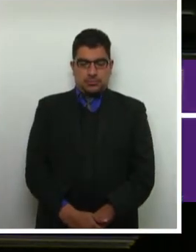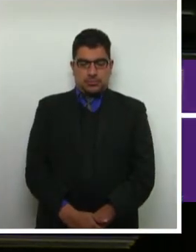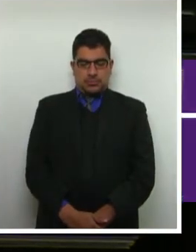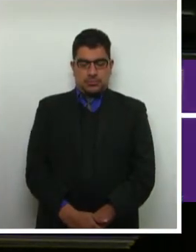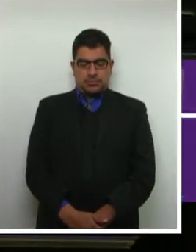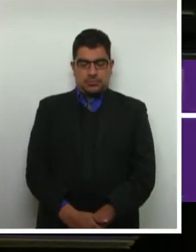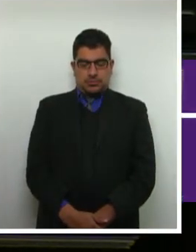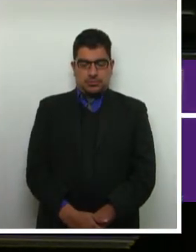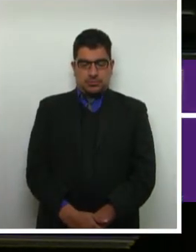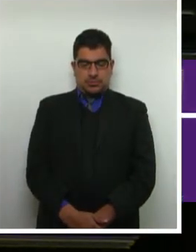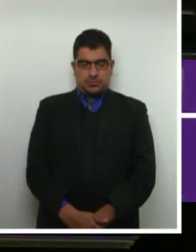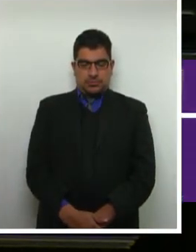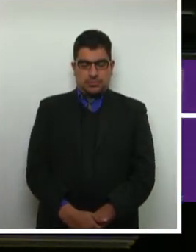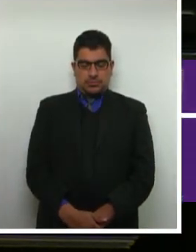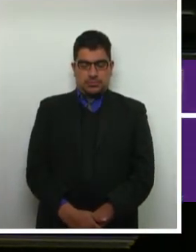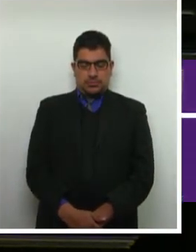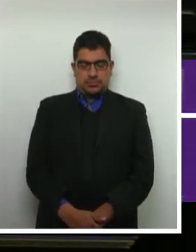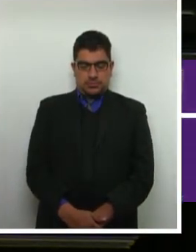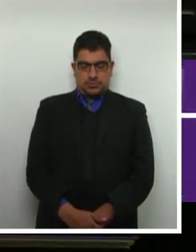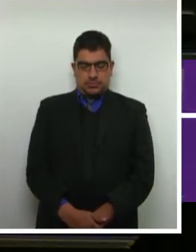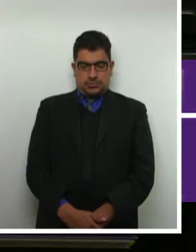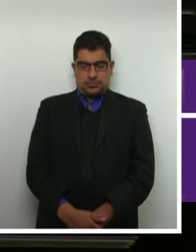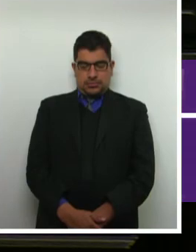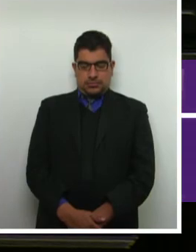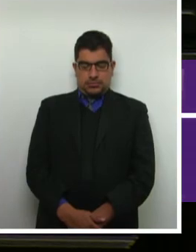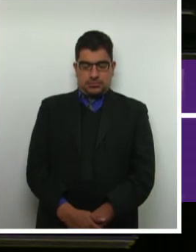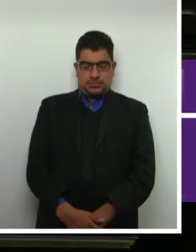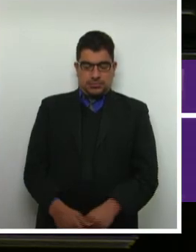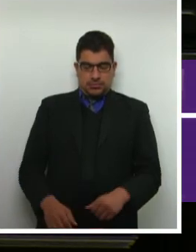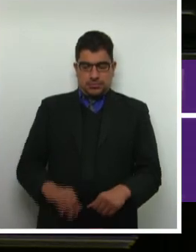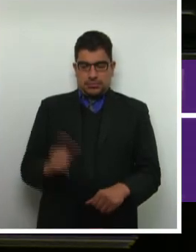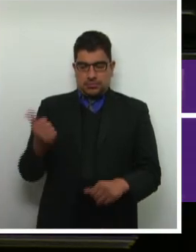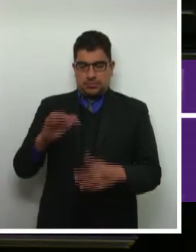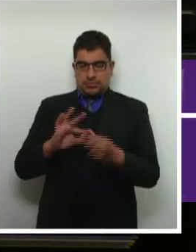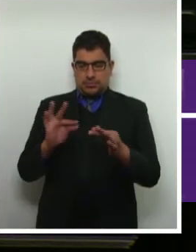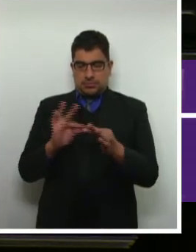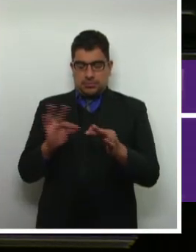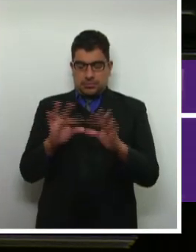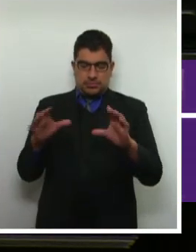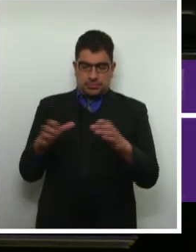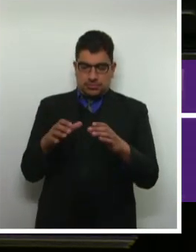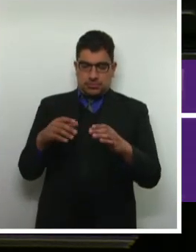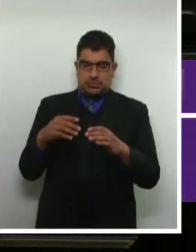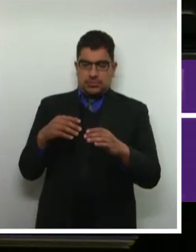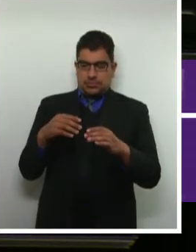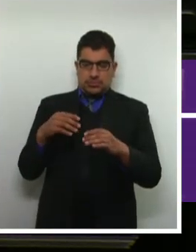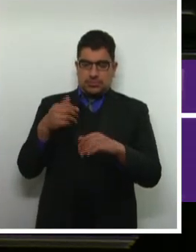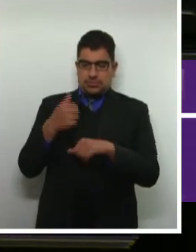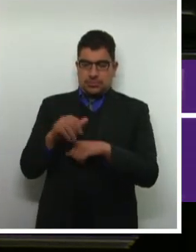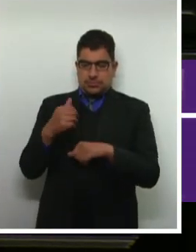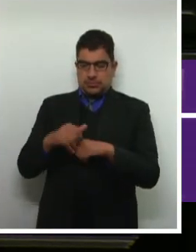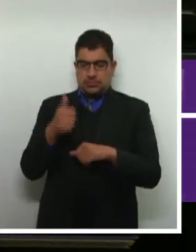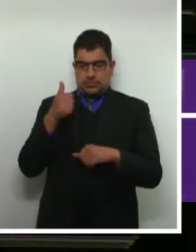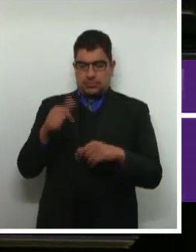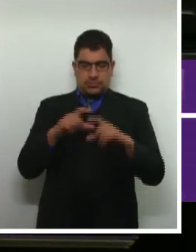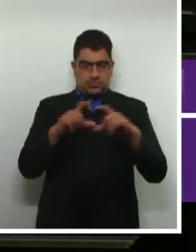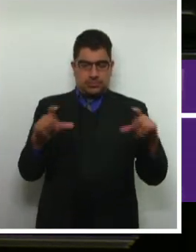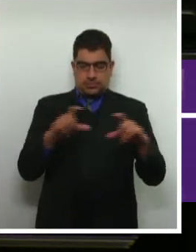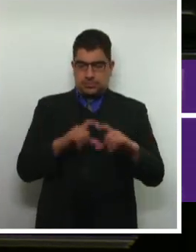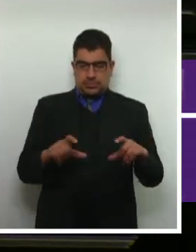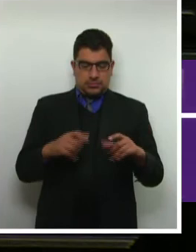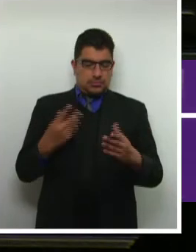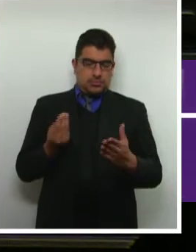una reserva, además de la comisión, al numeral 6. Son las dos